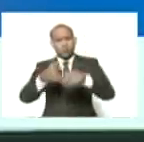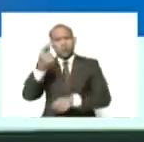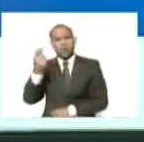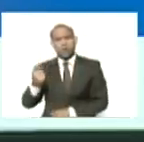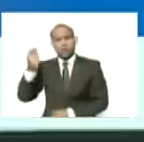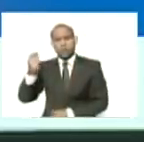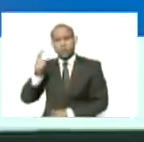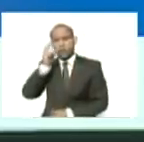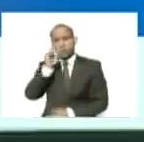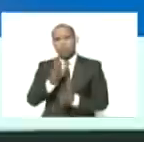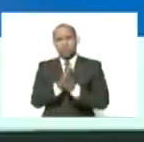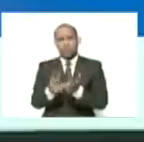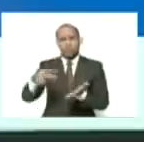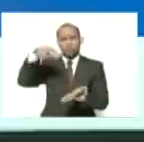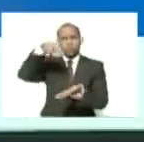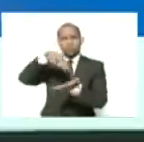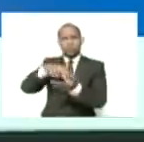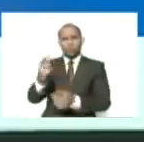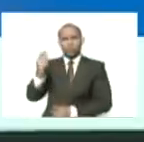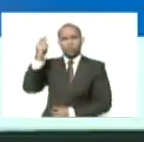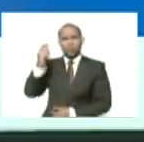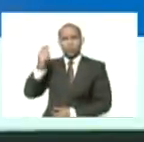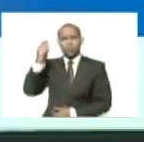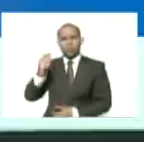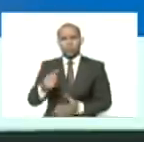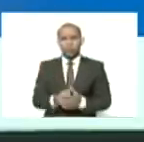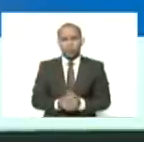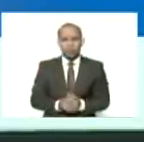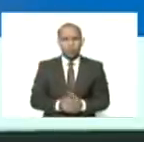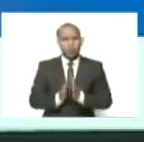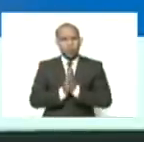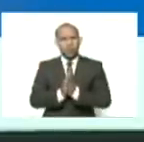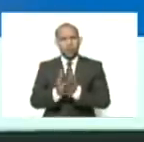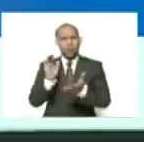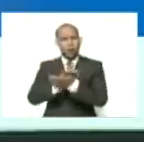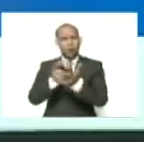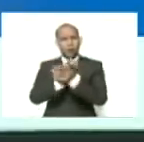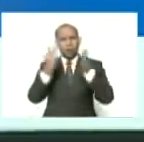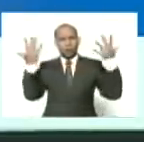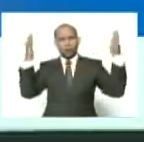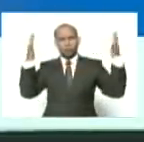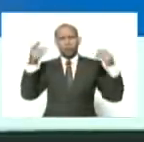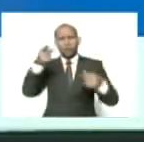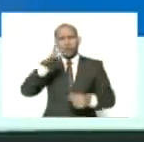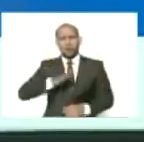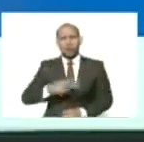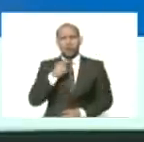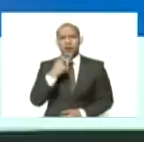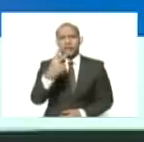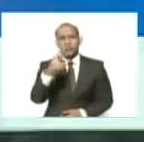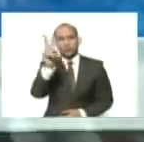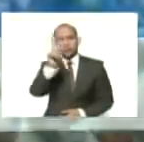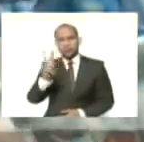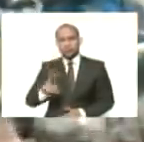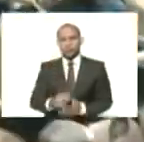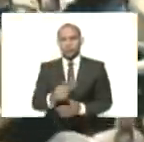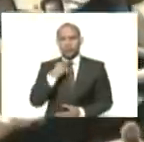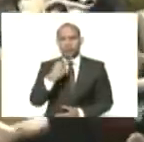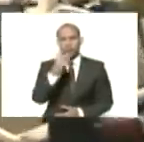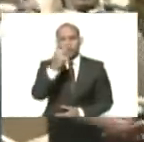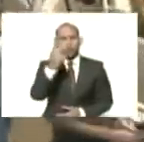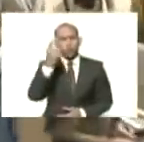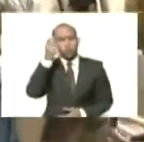diputadas, se pongan de pie los diputados y diputadas y vamos a darle un aplauso. Aquí están la voz de Venezuela, la voz de un